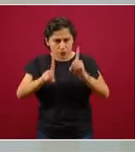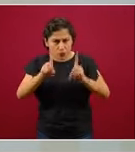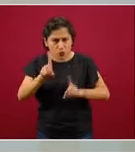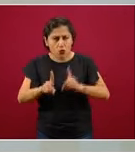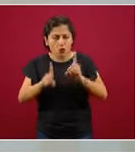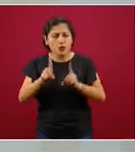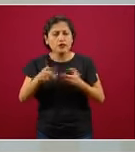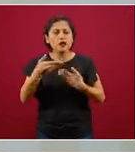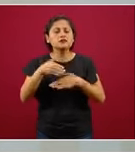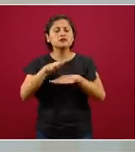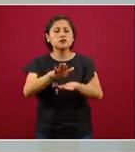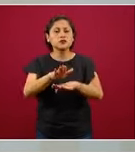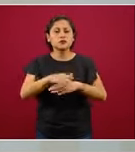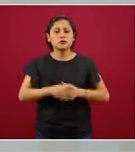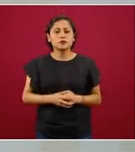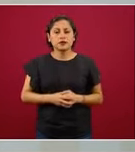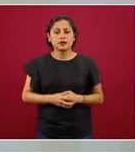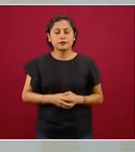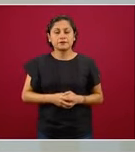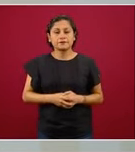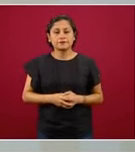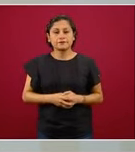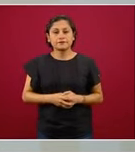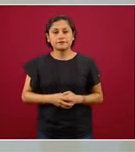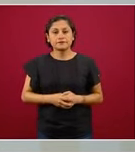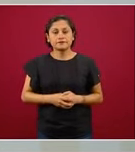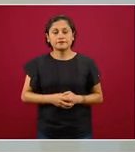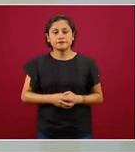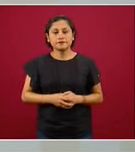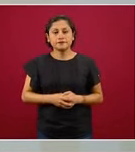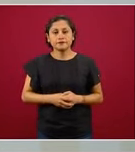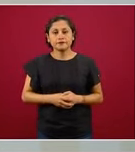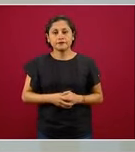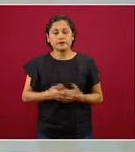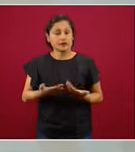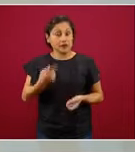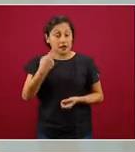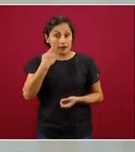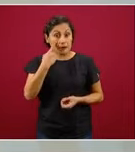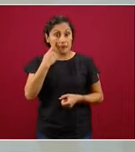cómo evaluar de manera apropiada las realidades